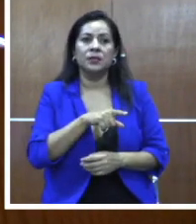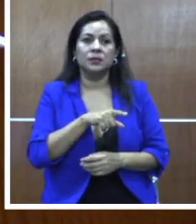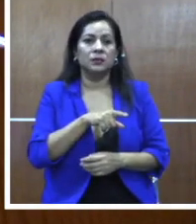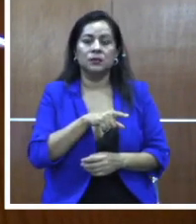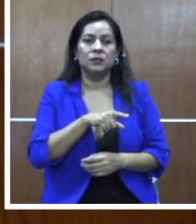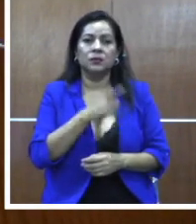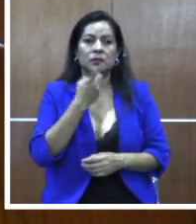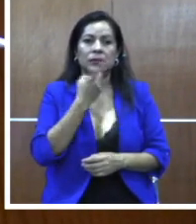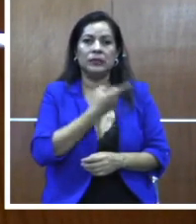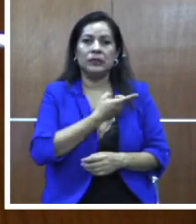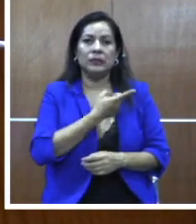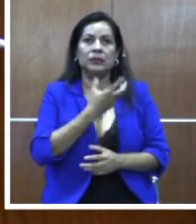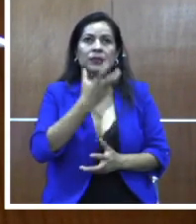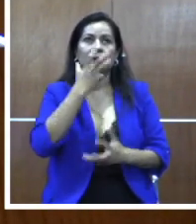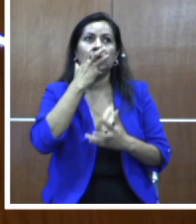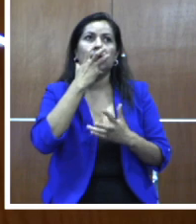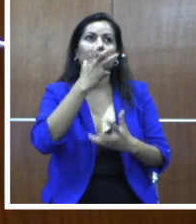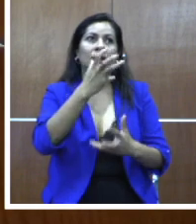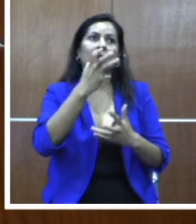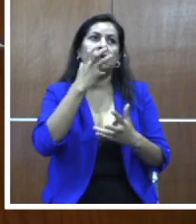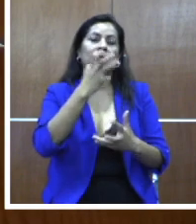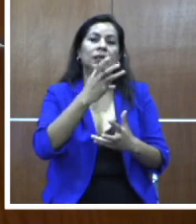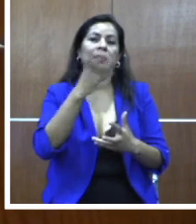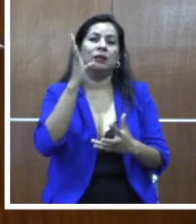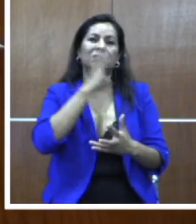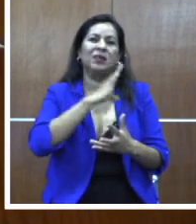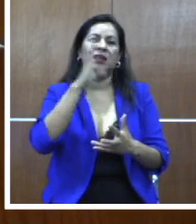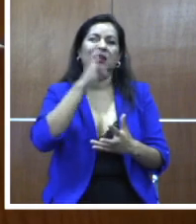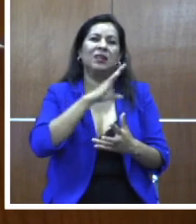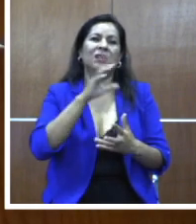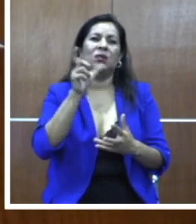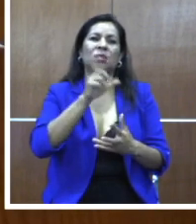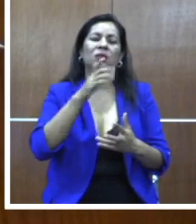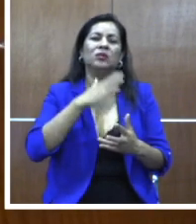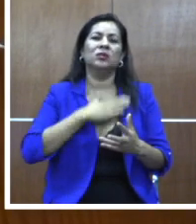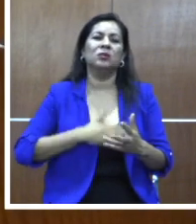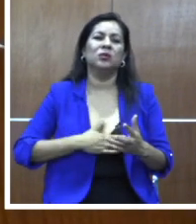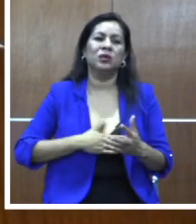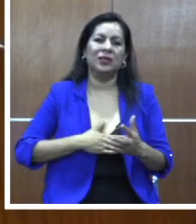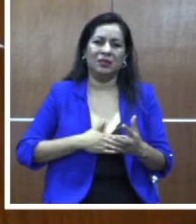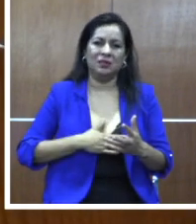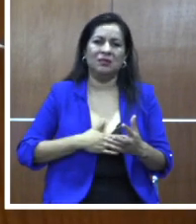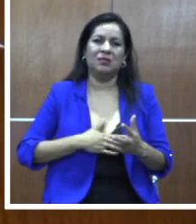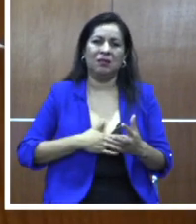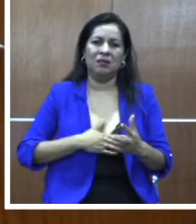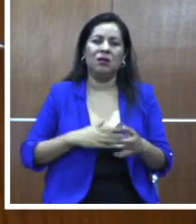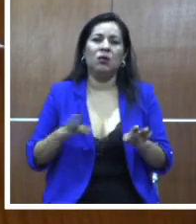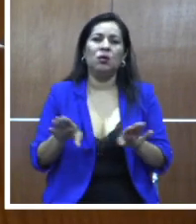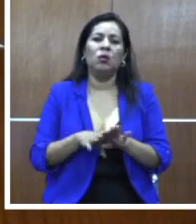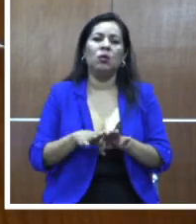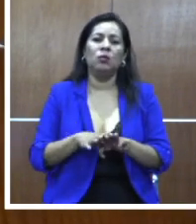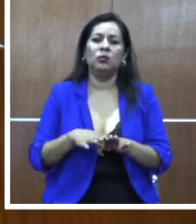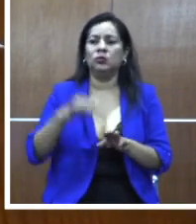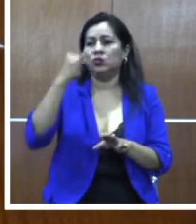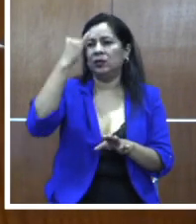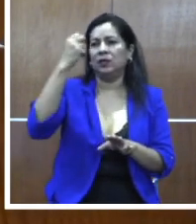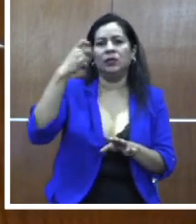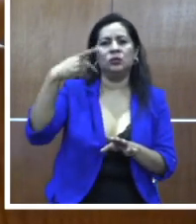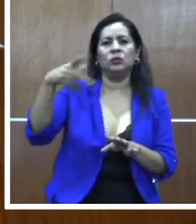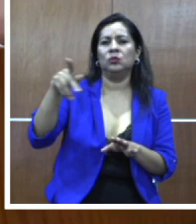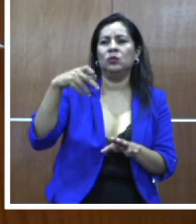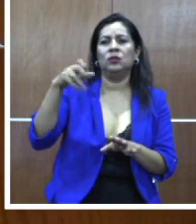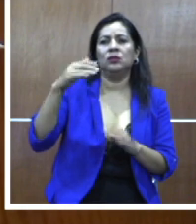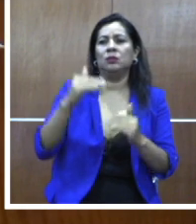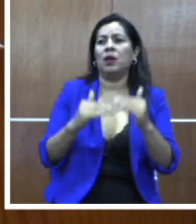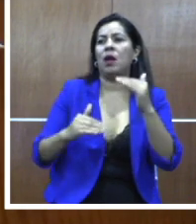que dicen, que gritan herejía cuando se democratiza la justicia, como si su dogma ideológico estuviera